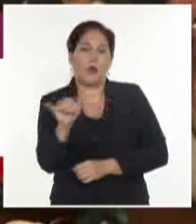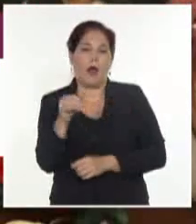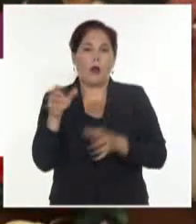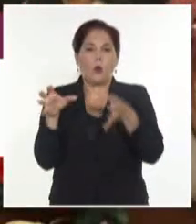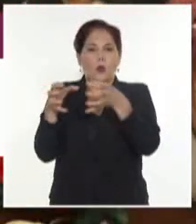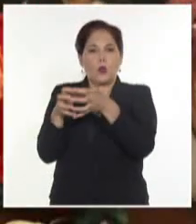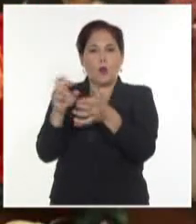progresistas de la región